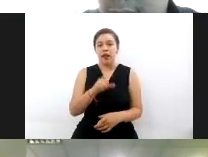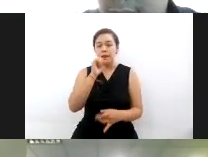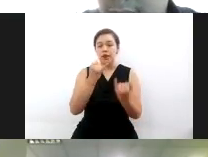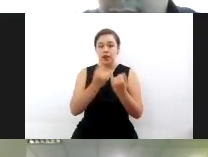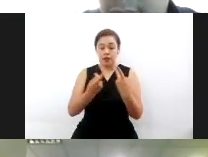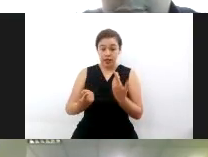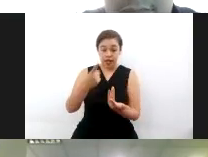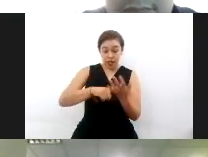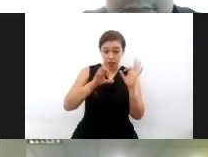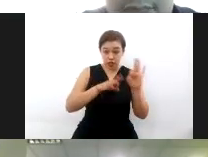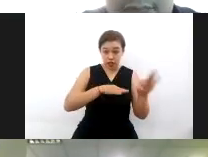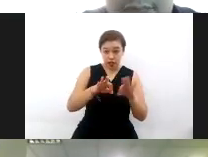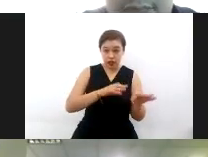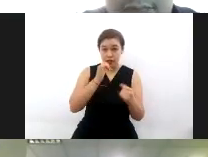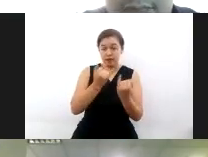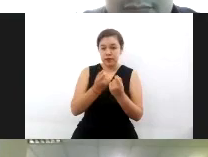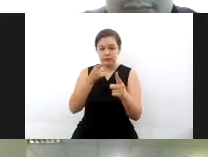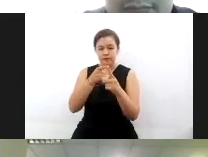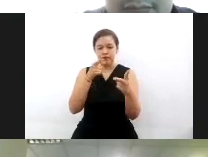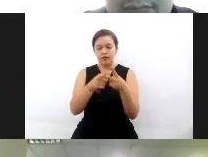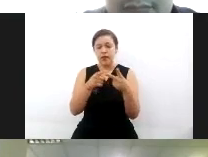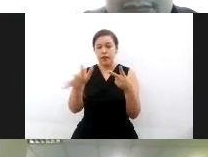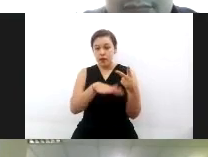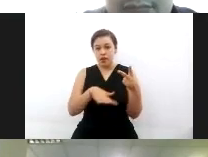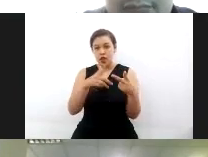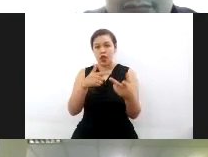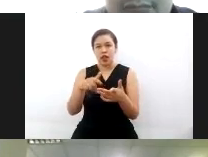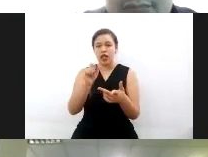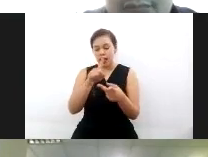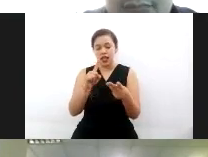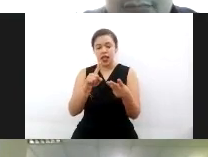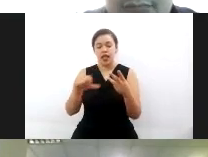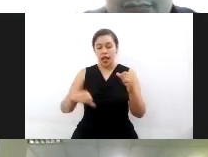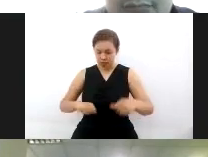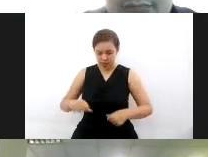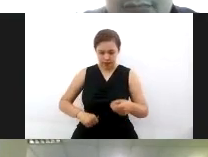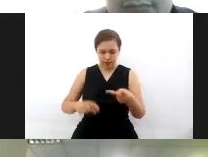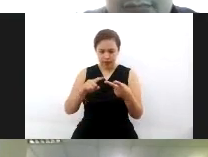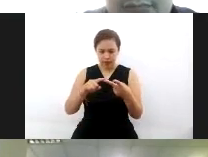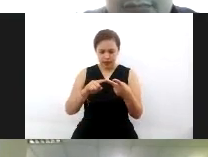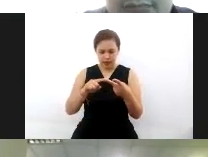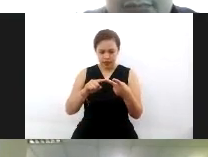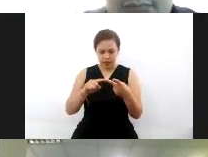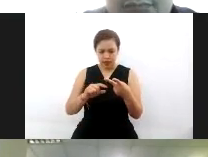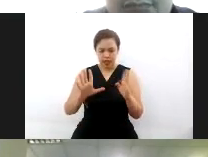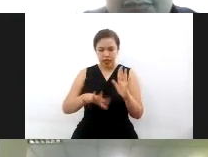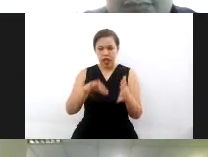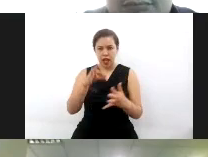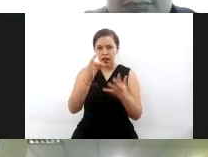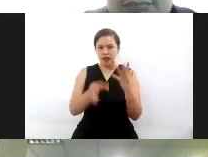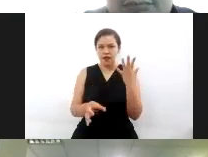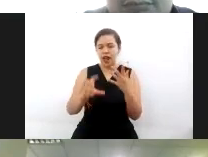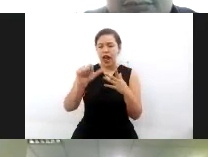labora ahí, las específicas por espacio y por actividad, y al final vamos a ver unos anexos que